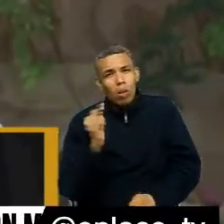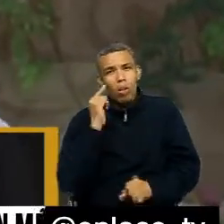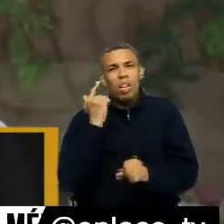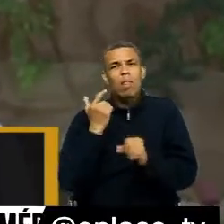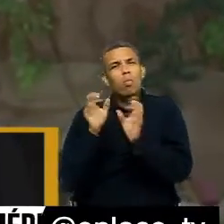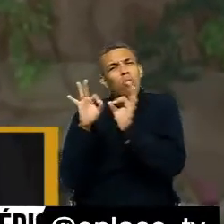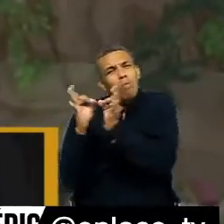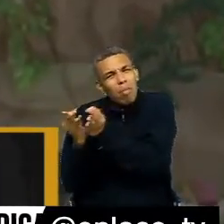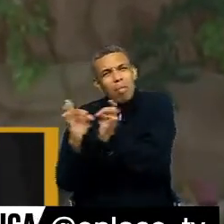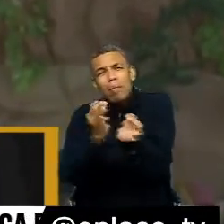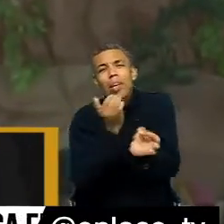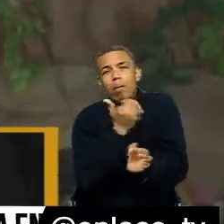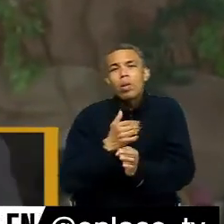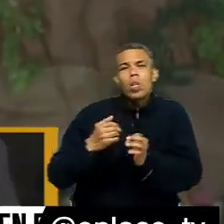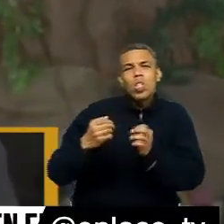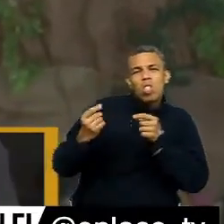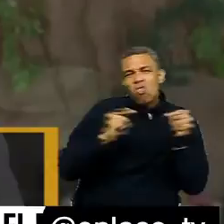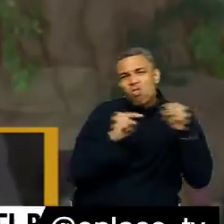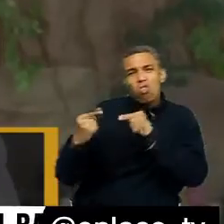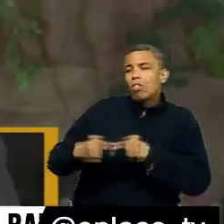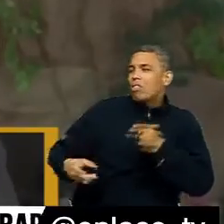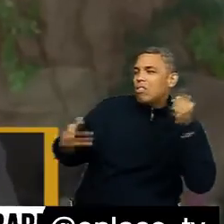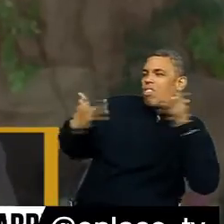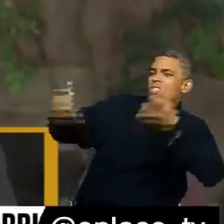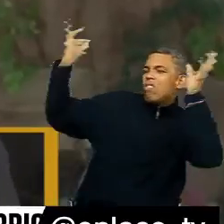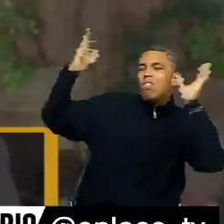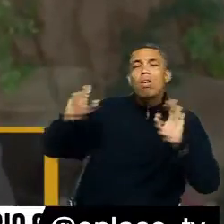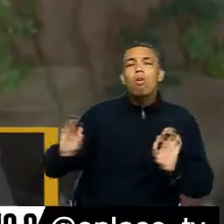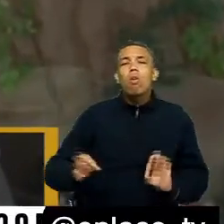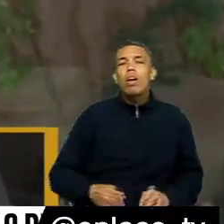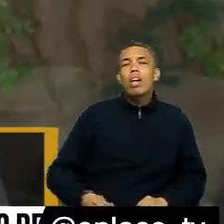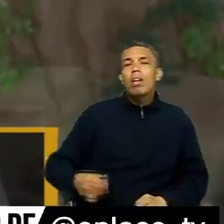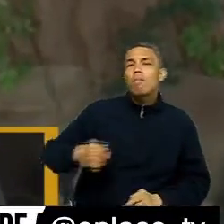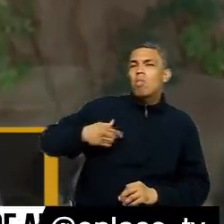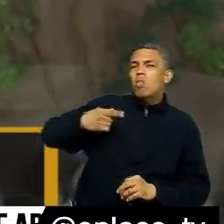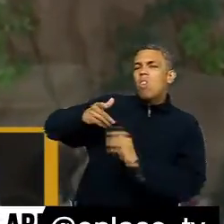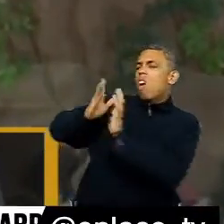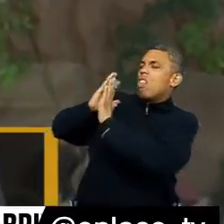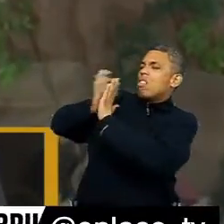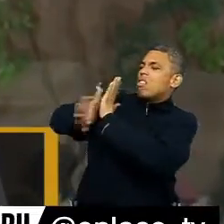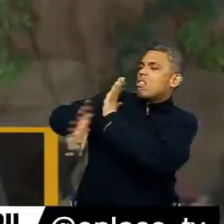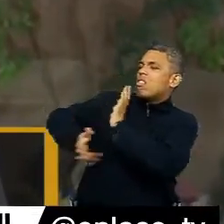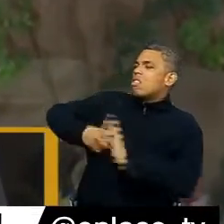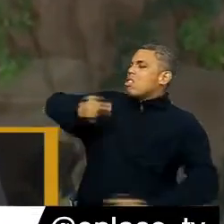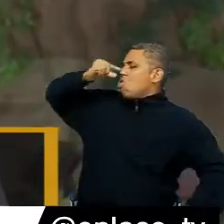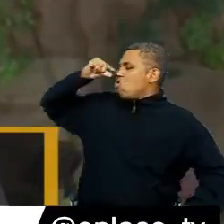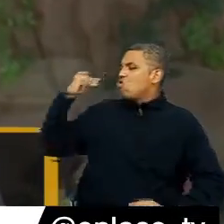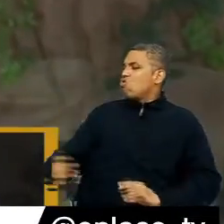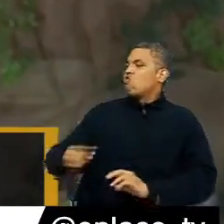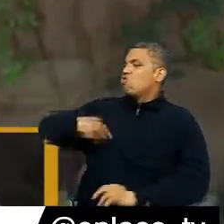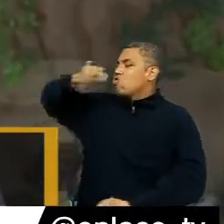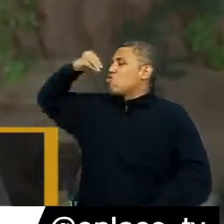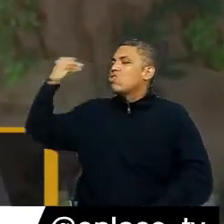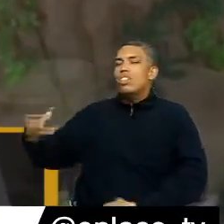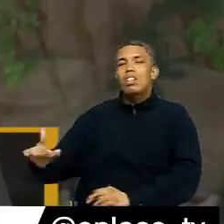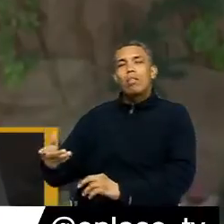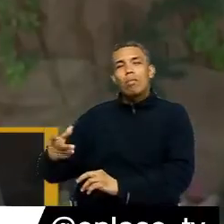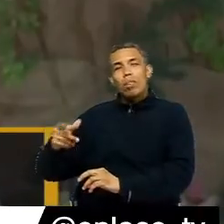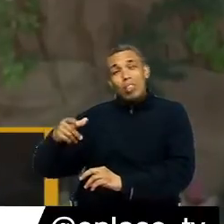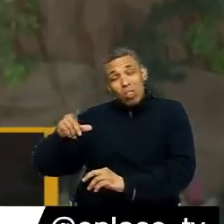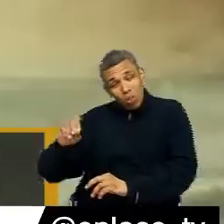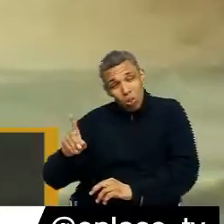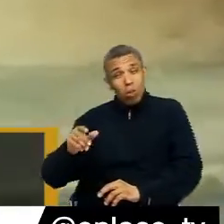maligno, no maldecir porque esas maldiciones sí empiezan a traer las cosas oscuras y eso sí nos hace daño. Así que ánimo, más bien